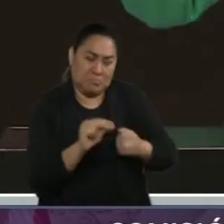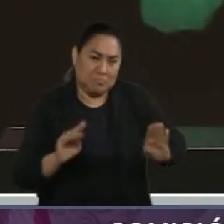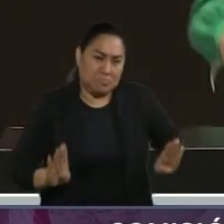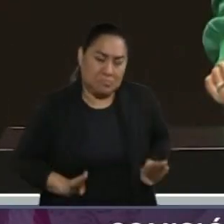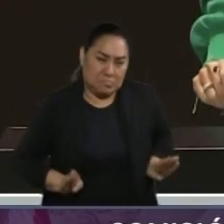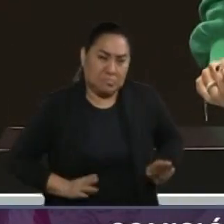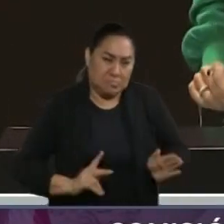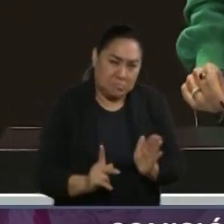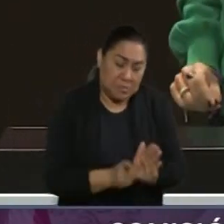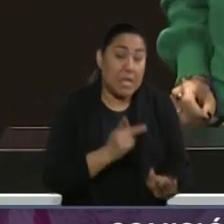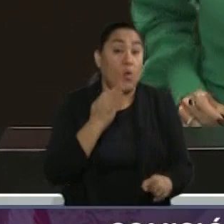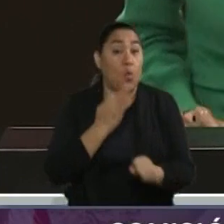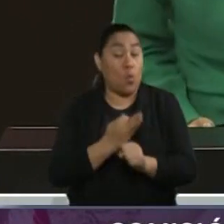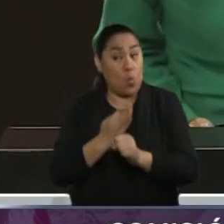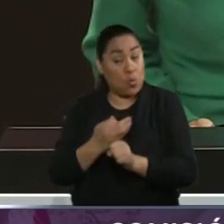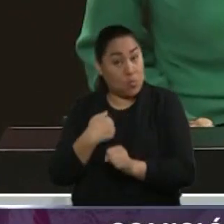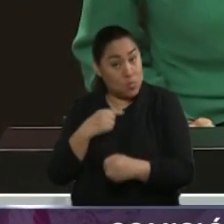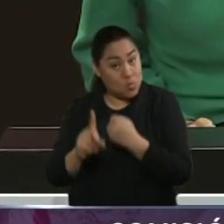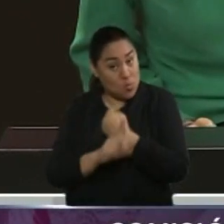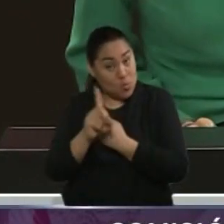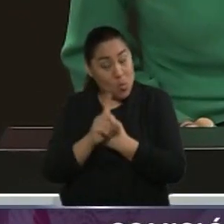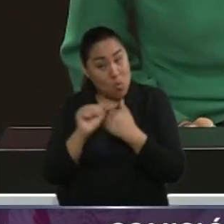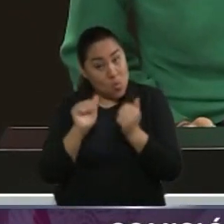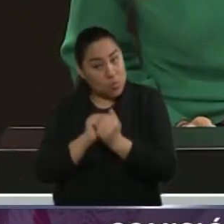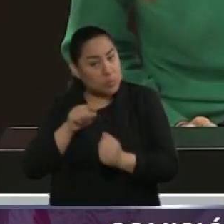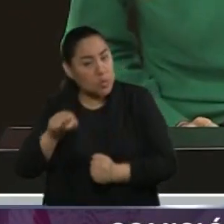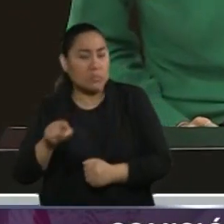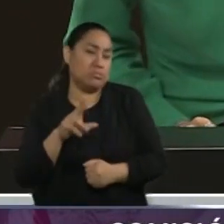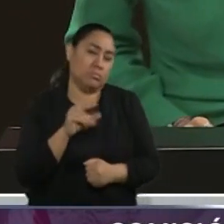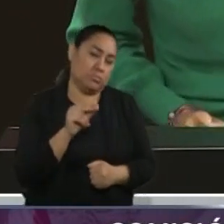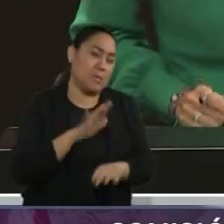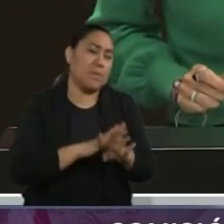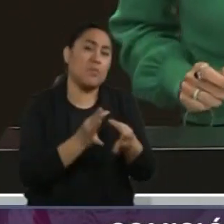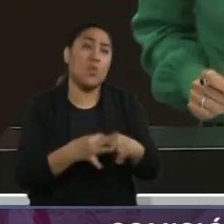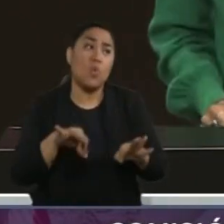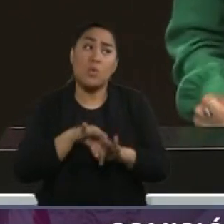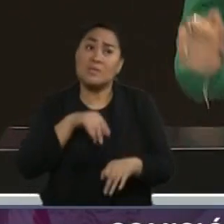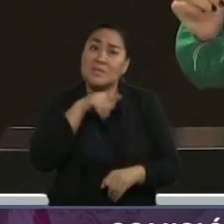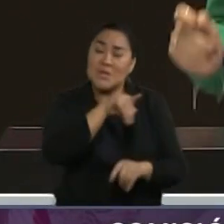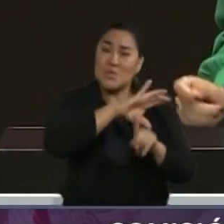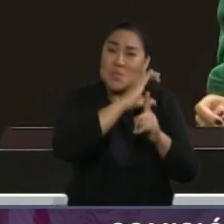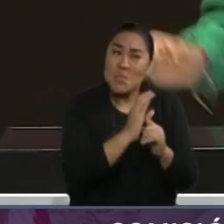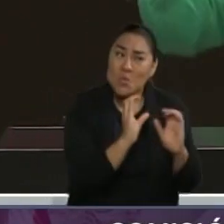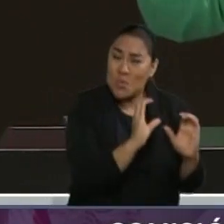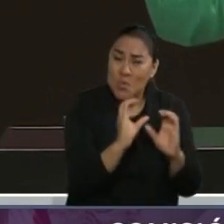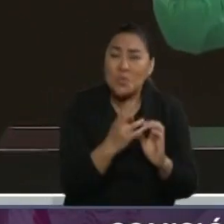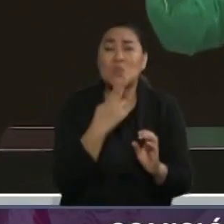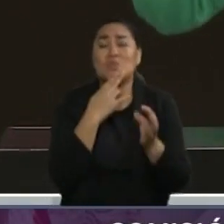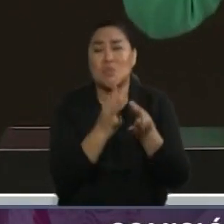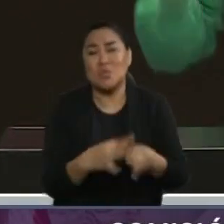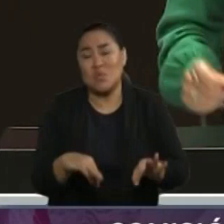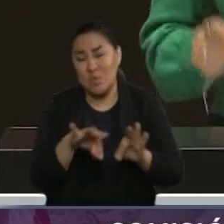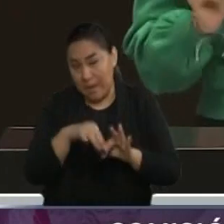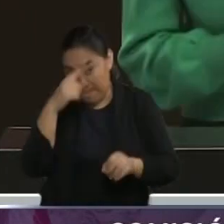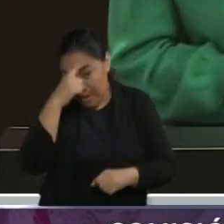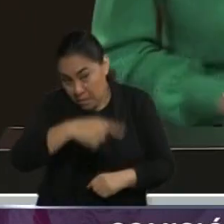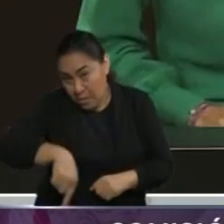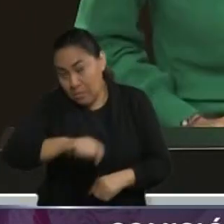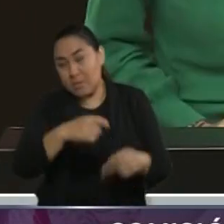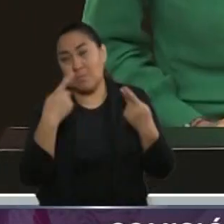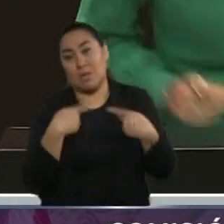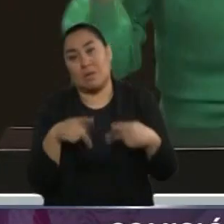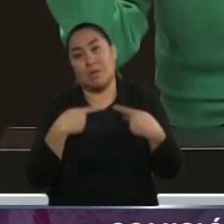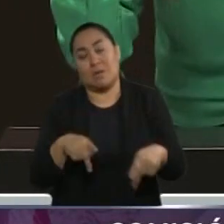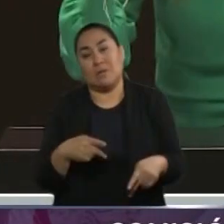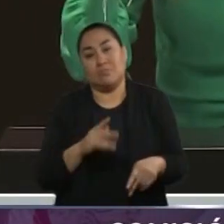batalla no es contra usted es con es a favor de cuidar a la comisión para que esta cuide a las personas que viven y que transitan en nuestro